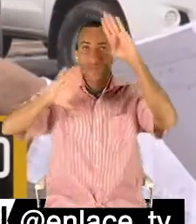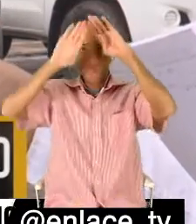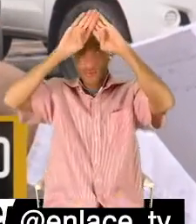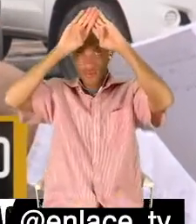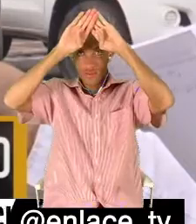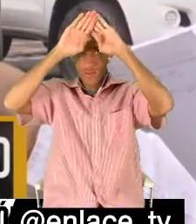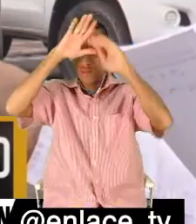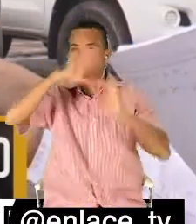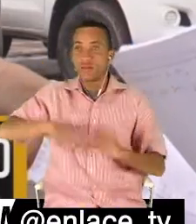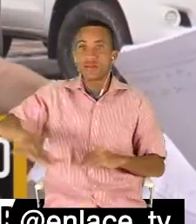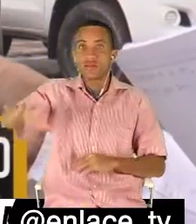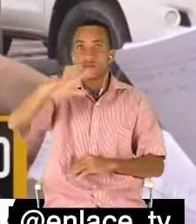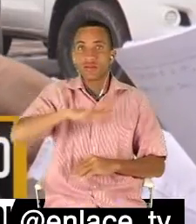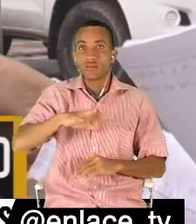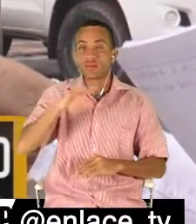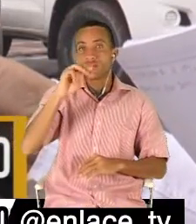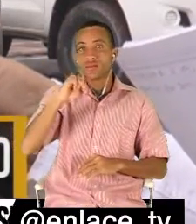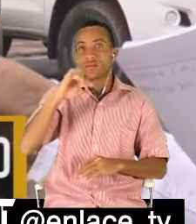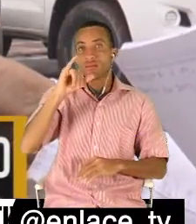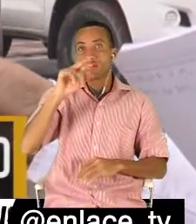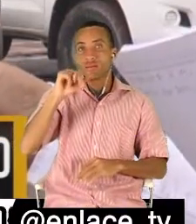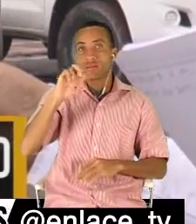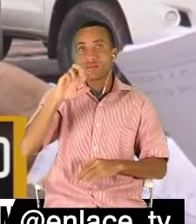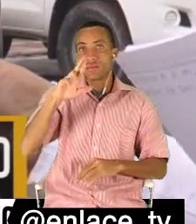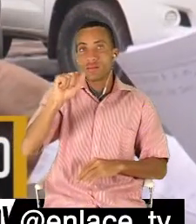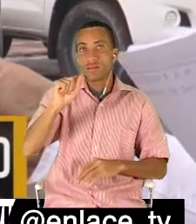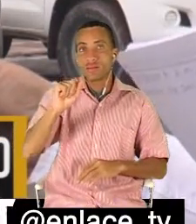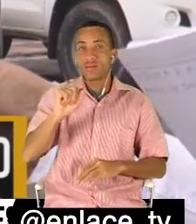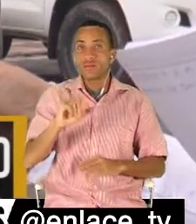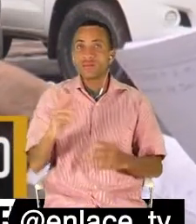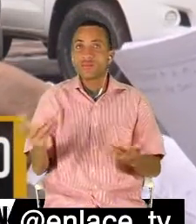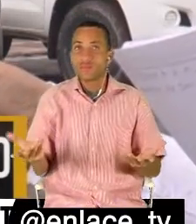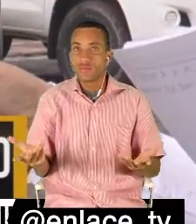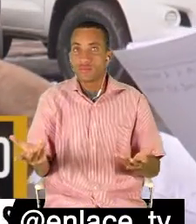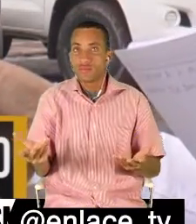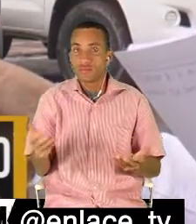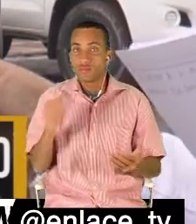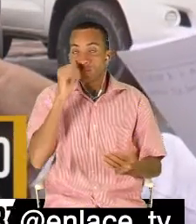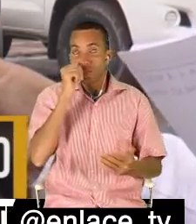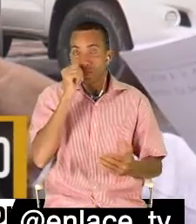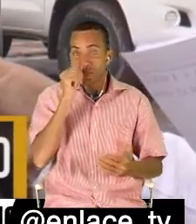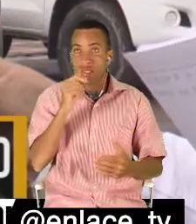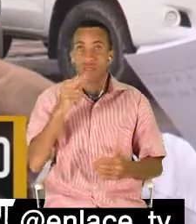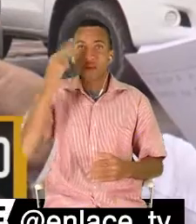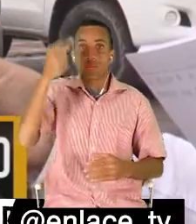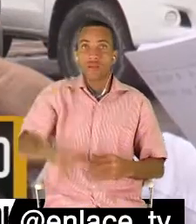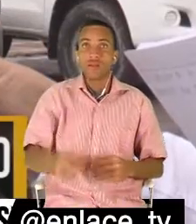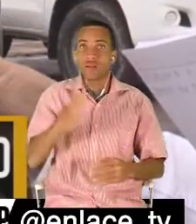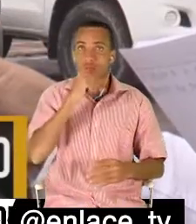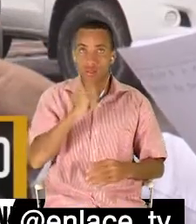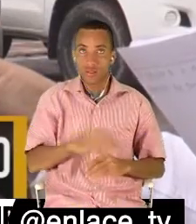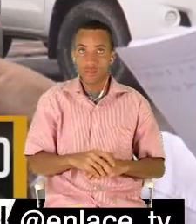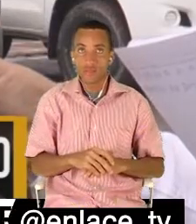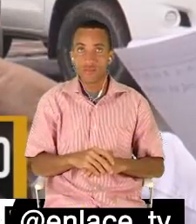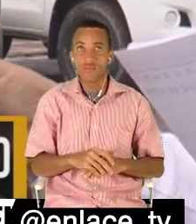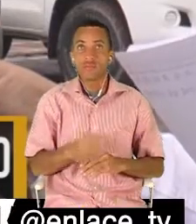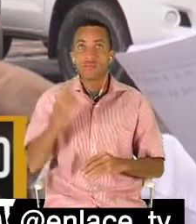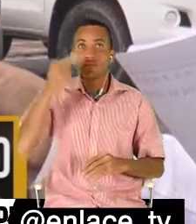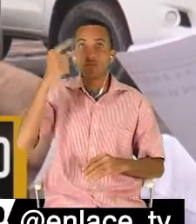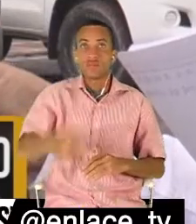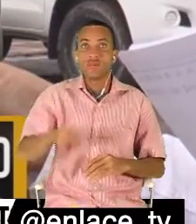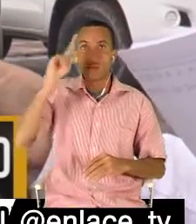zona minera, y entonces no hay autoridad, o no había autoridad, porque la autoridad la ejercía el